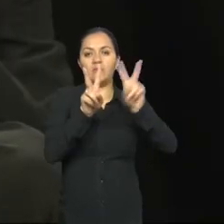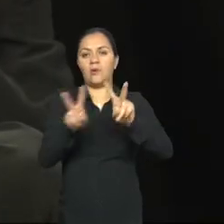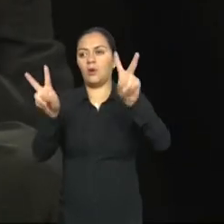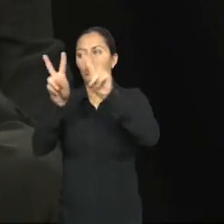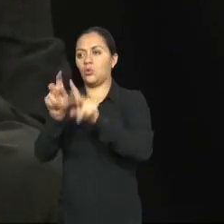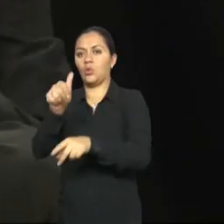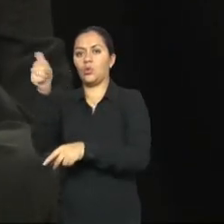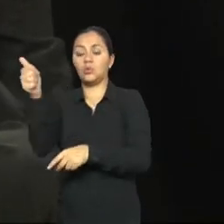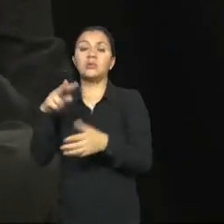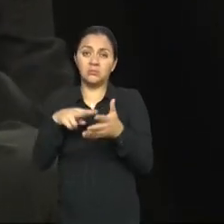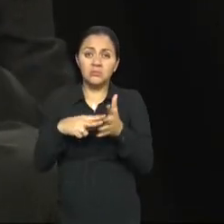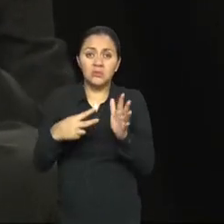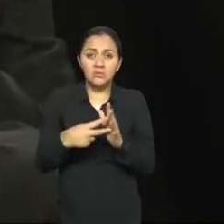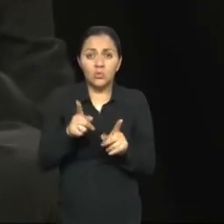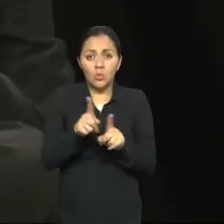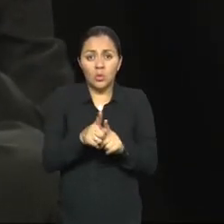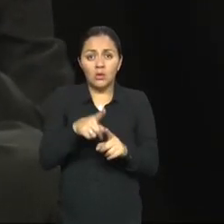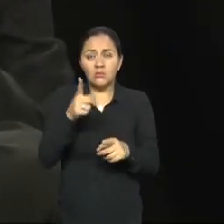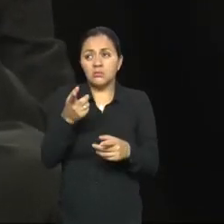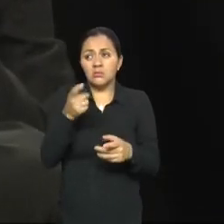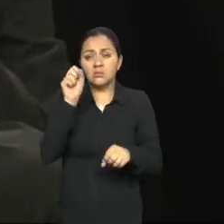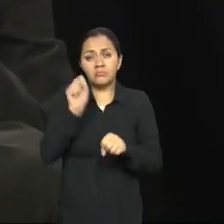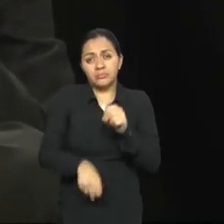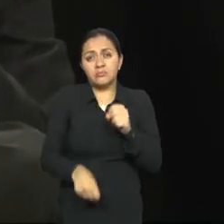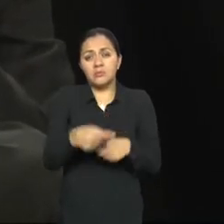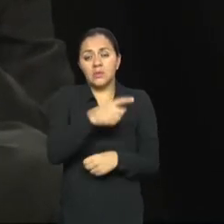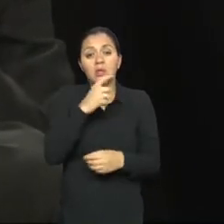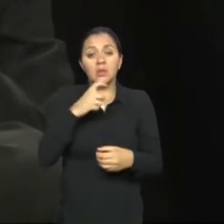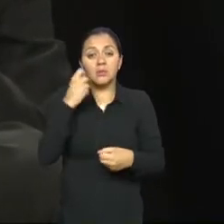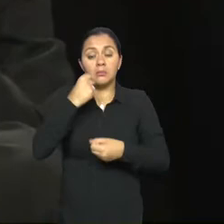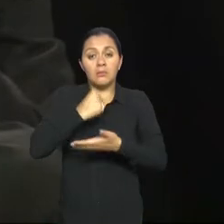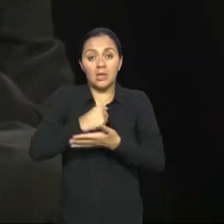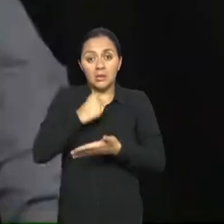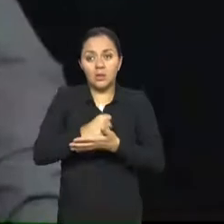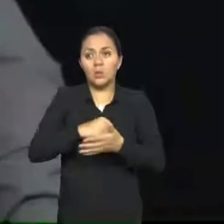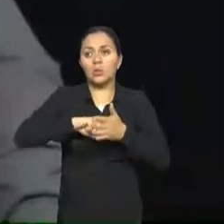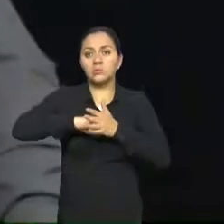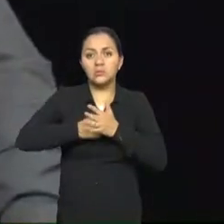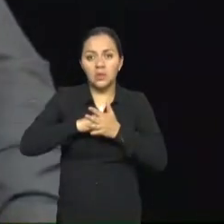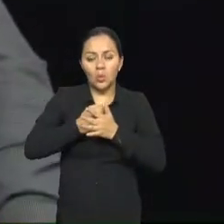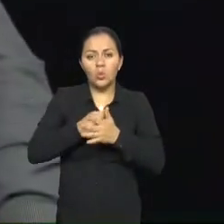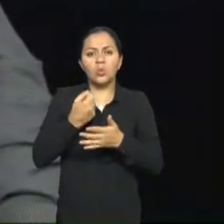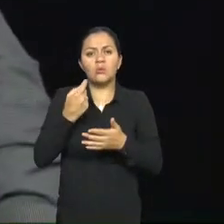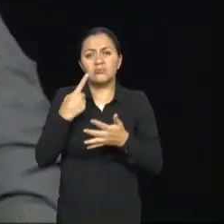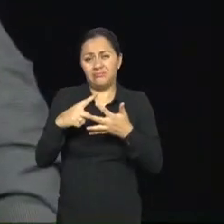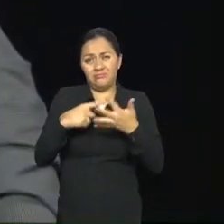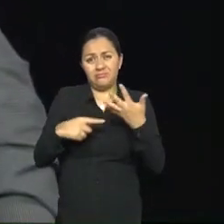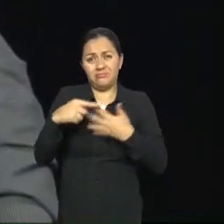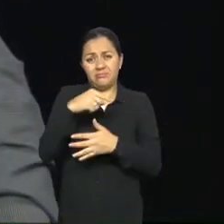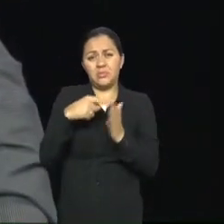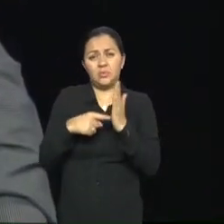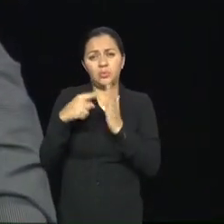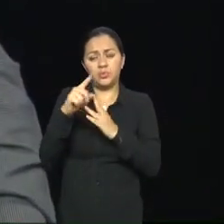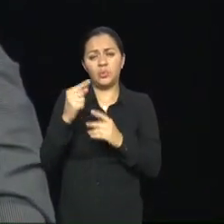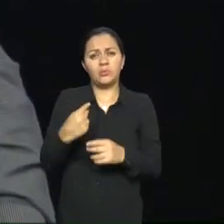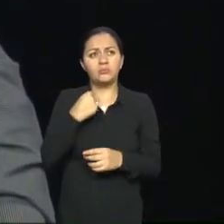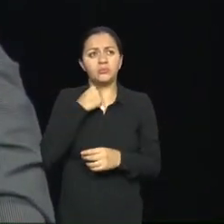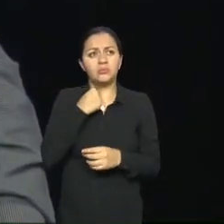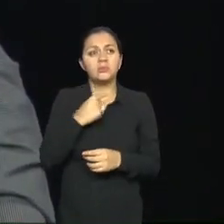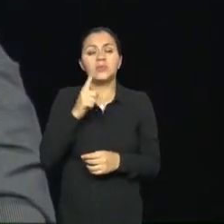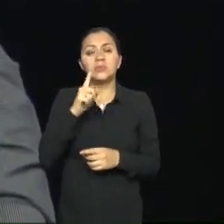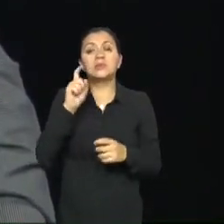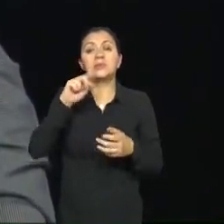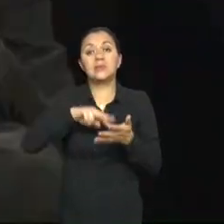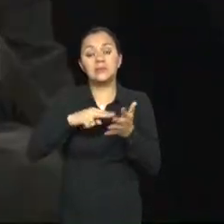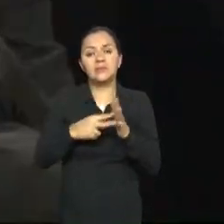termina perjudicando dentro de la matriculación, dentro del seguro, dentro de los impuestos que tienes que pagar. La idea es que sea